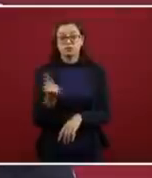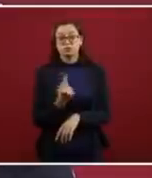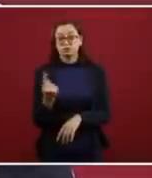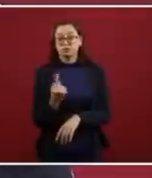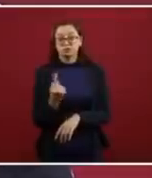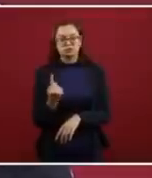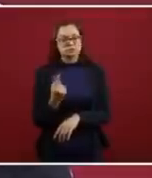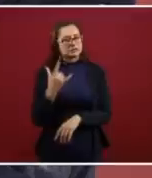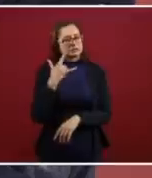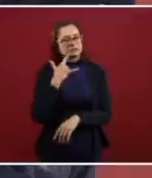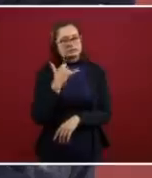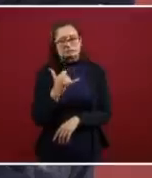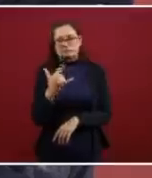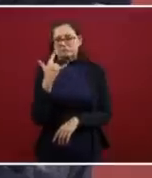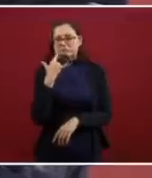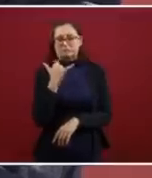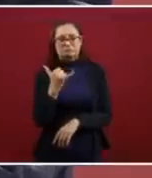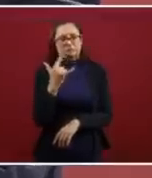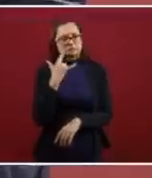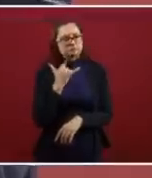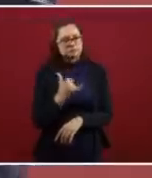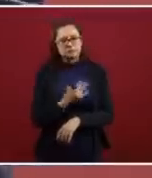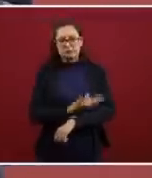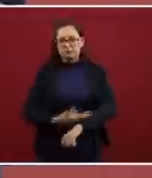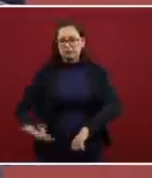cuesta mucho trabajo que camine.